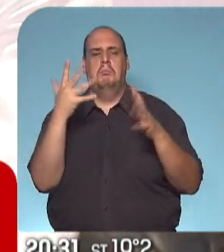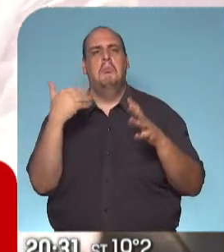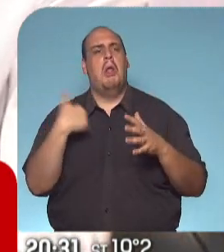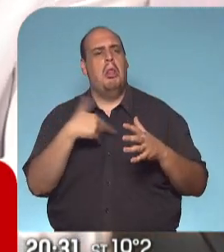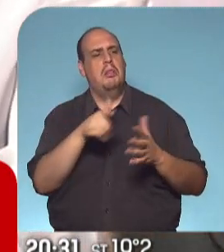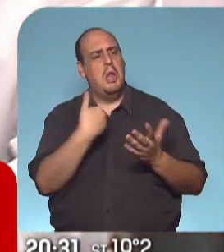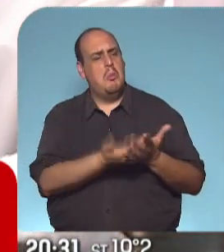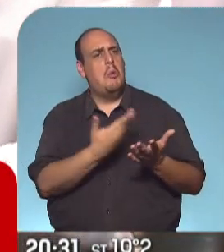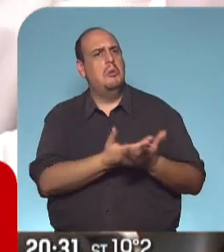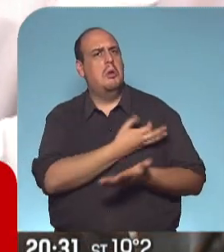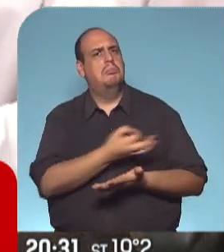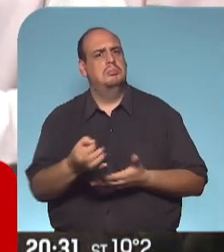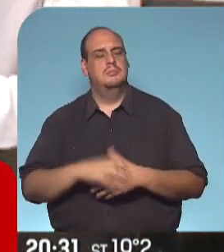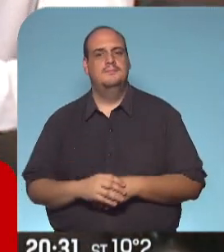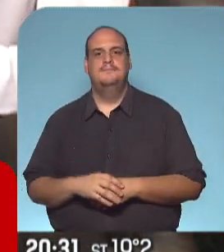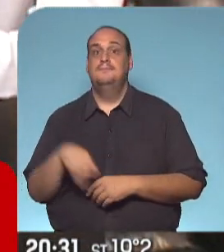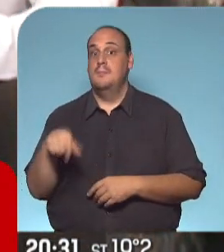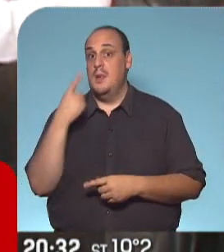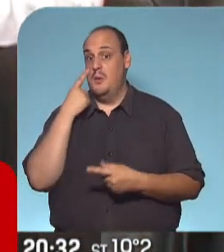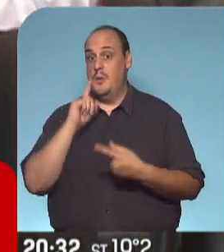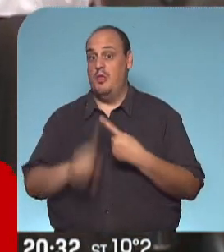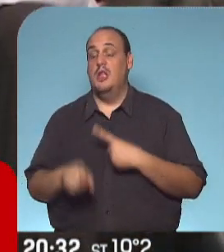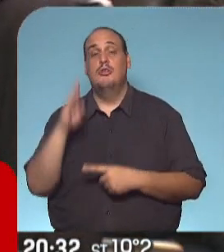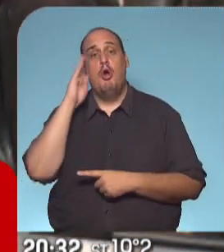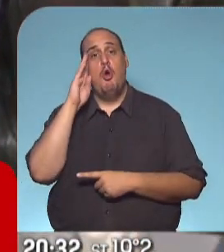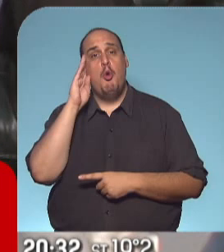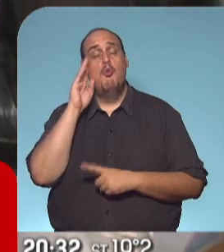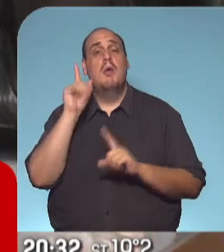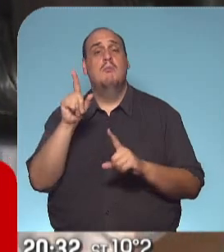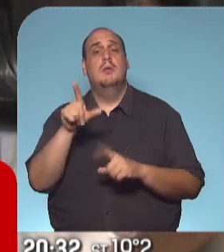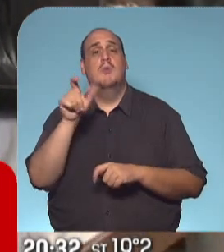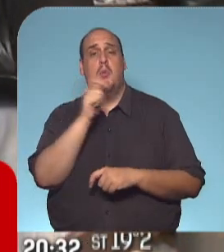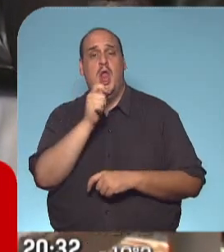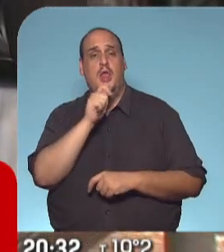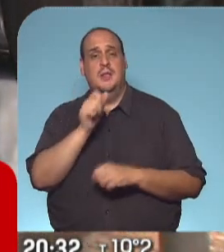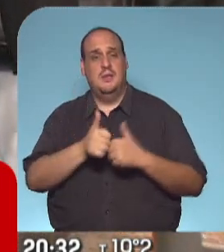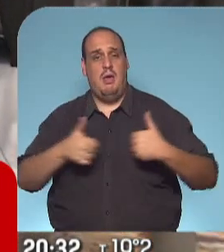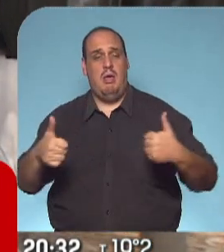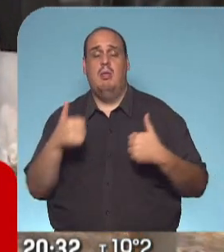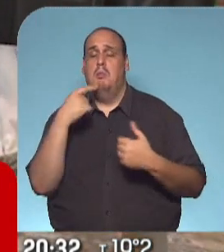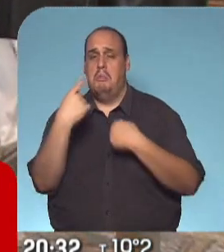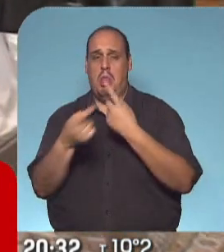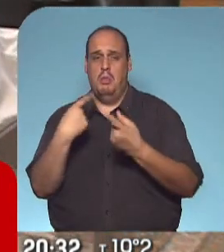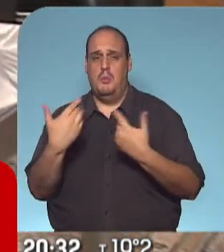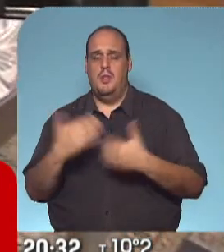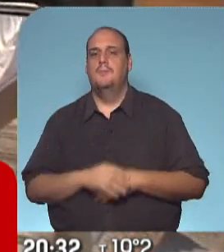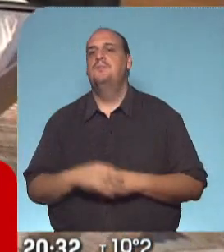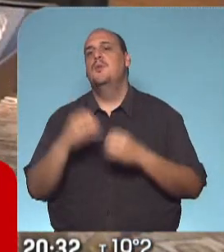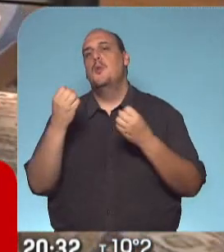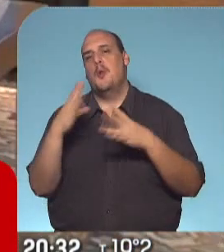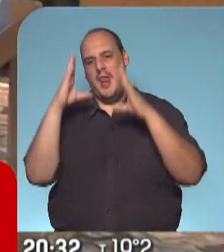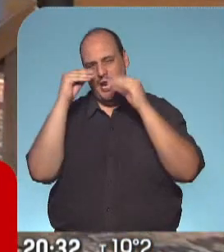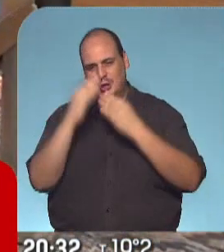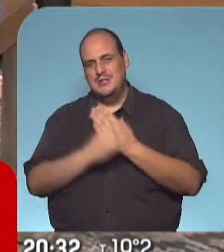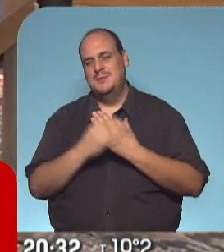Seguimos en vivo con el ministro Martín Guzmán, que está listo para escuchar las preguntas desde el piso. Muchas gracias, compañeros. Buenas noches, ministro. Gracias